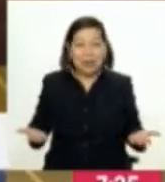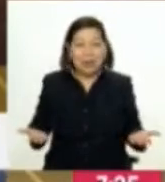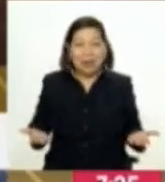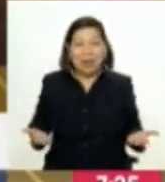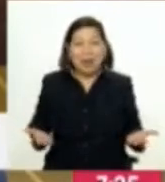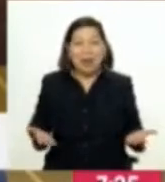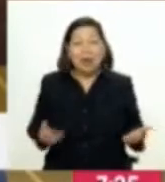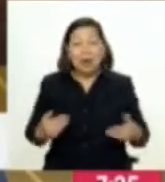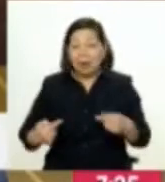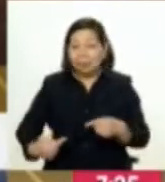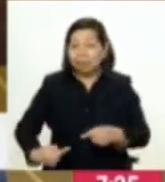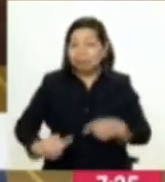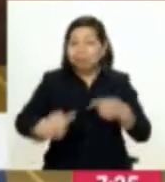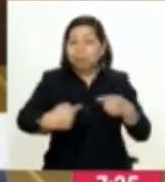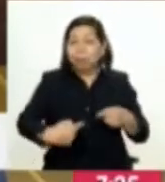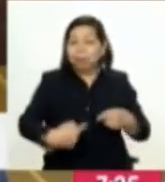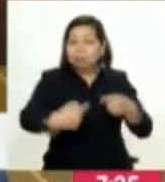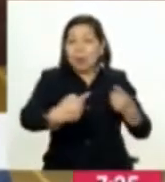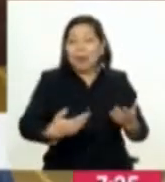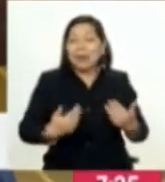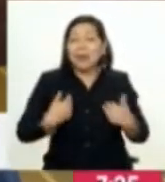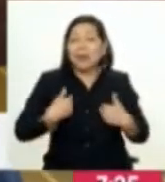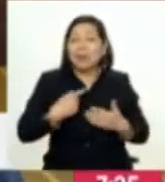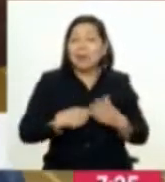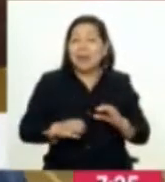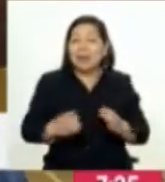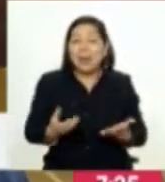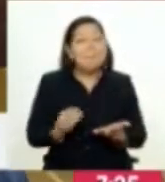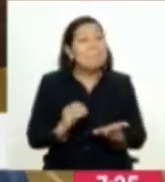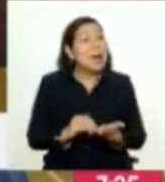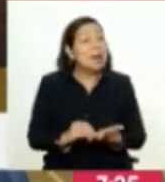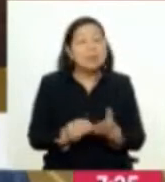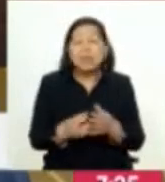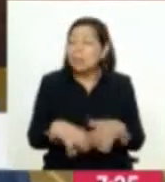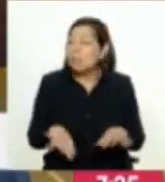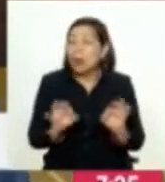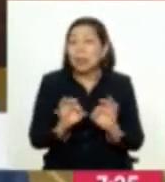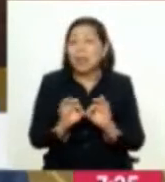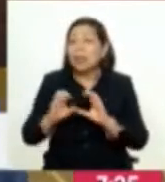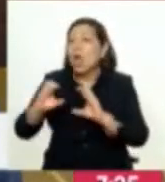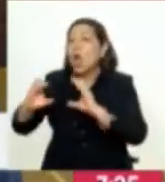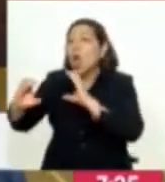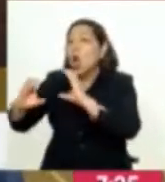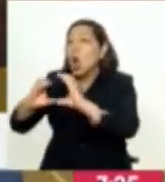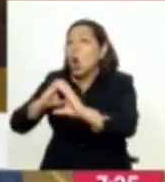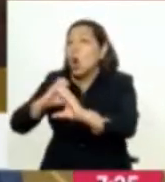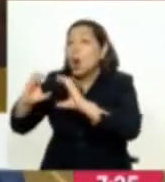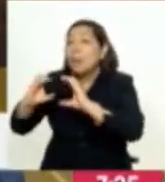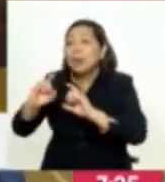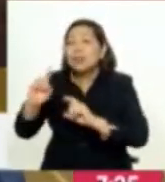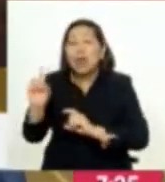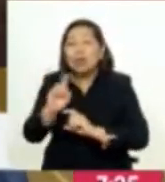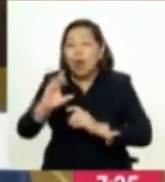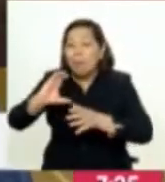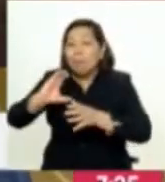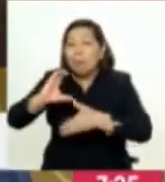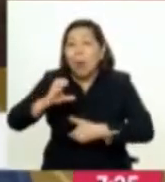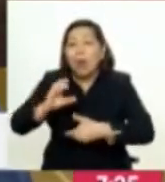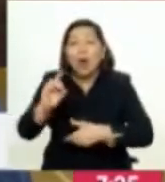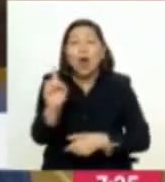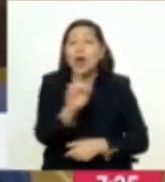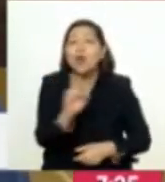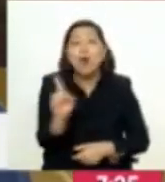la confrontación y lo que debería haber primado es el diálogo político. Y la lógica del diálogo político